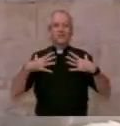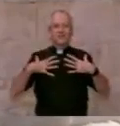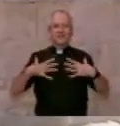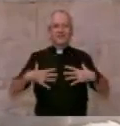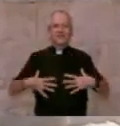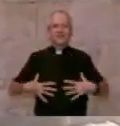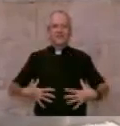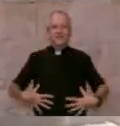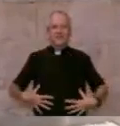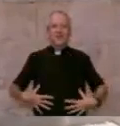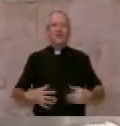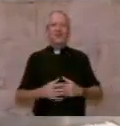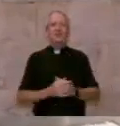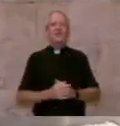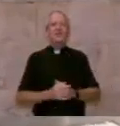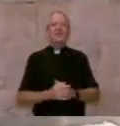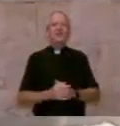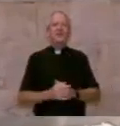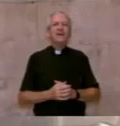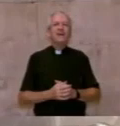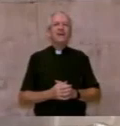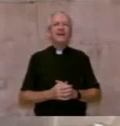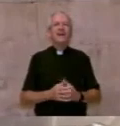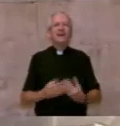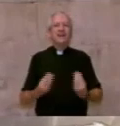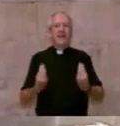resurrección de la carne